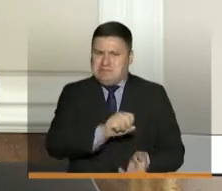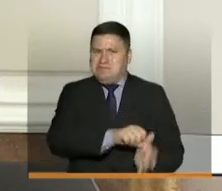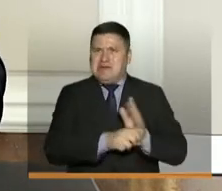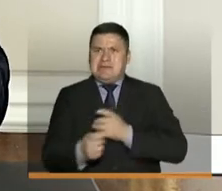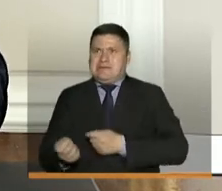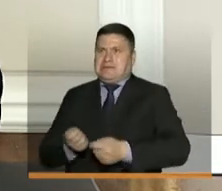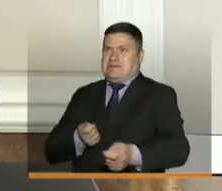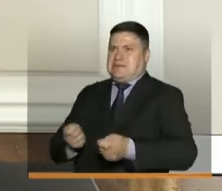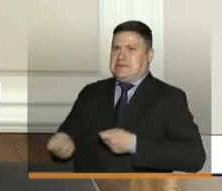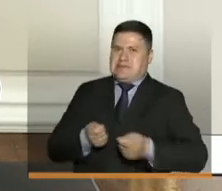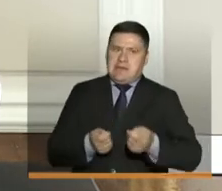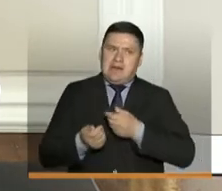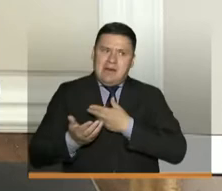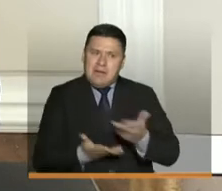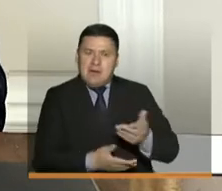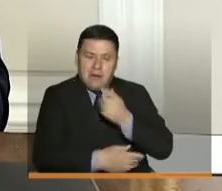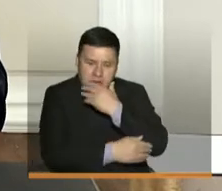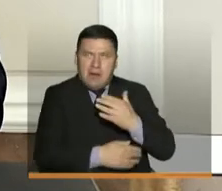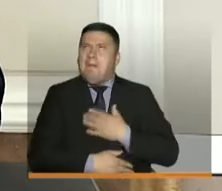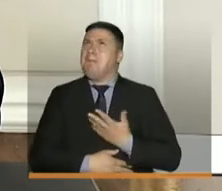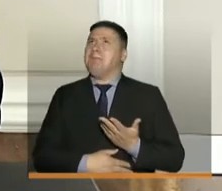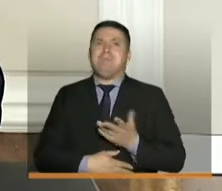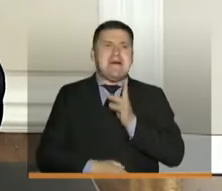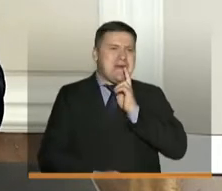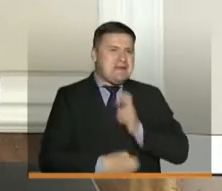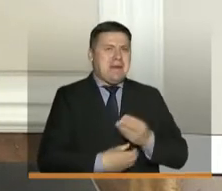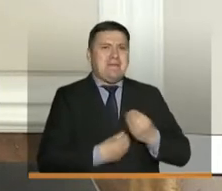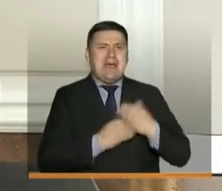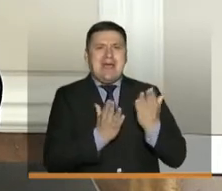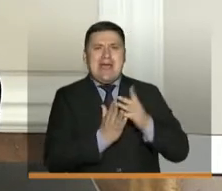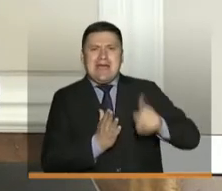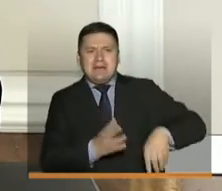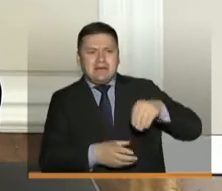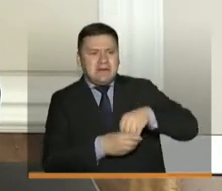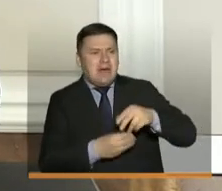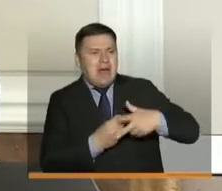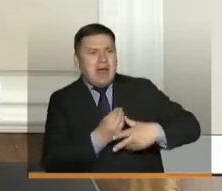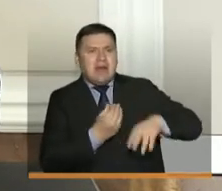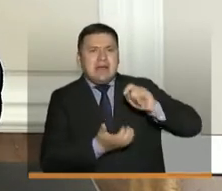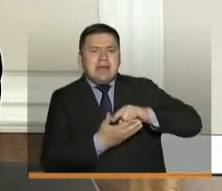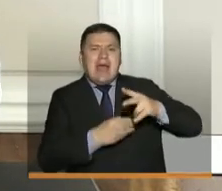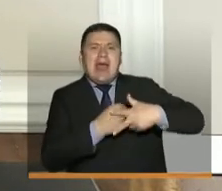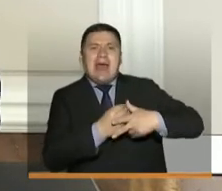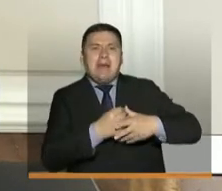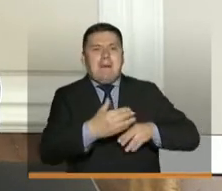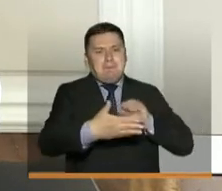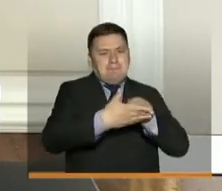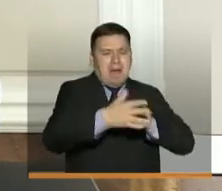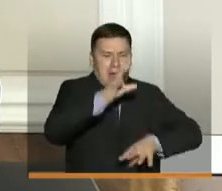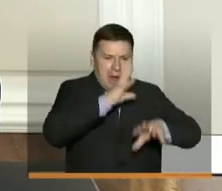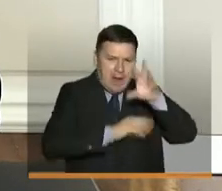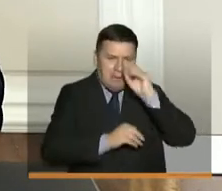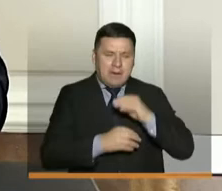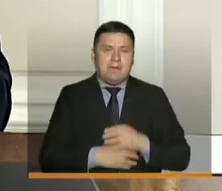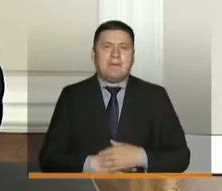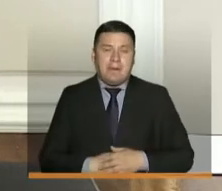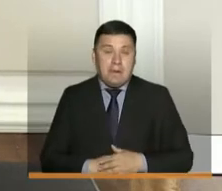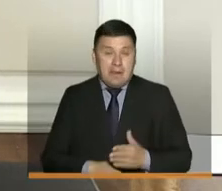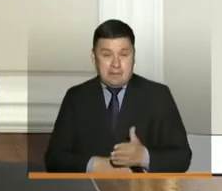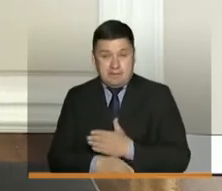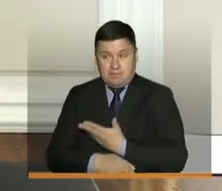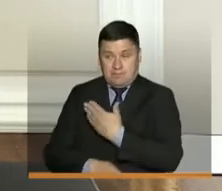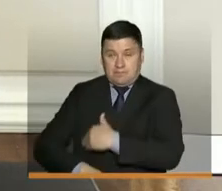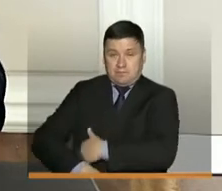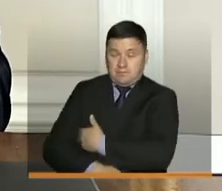pandemia y lograr que niños que han tenido dificultades para acceder a herramientas de aprendizaje las puedan tener a la mano. Antes de que